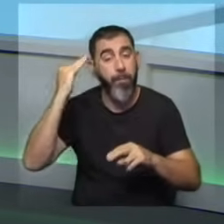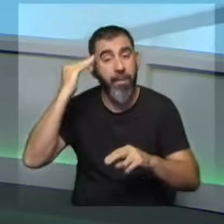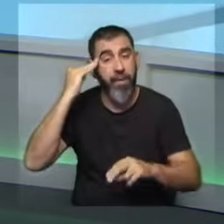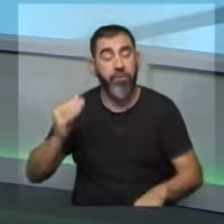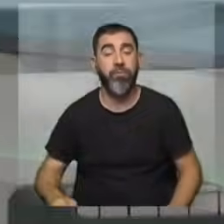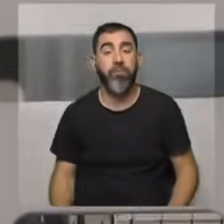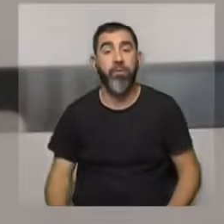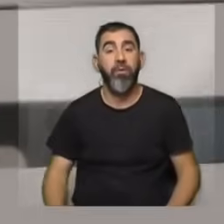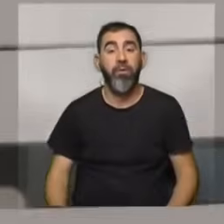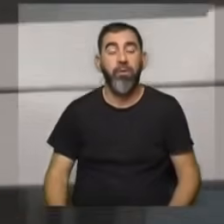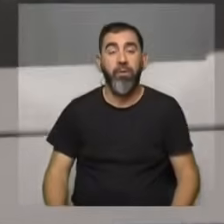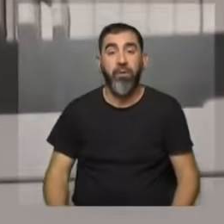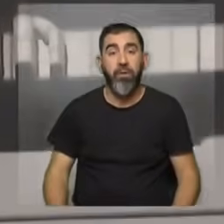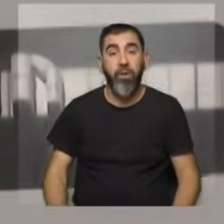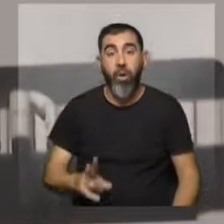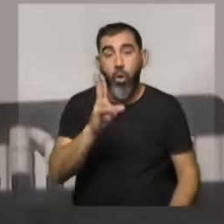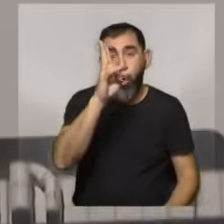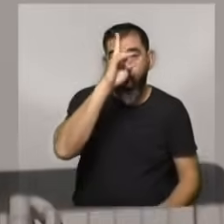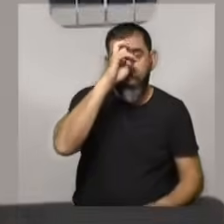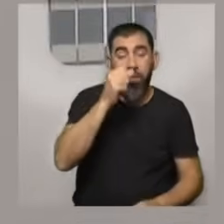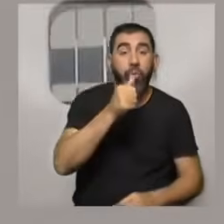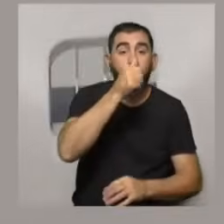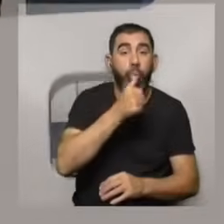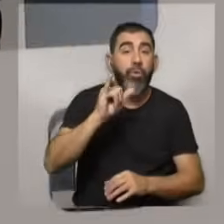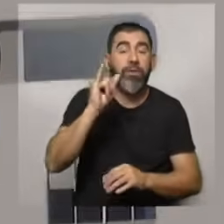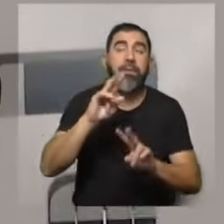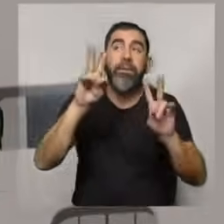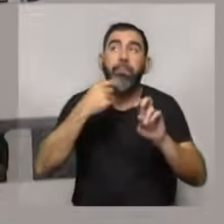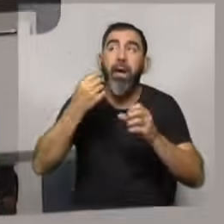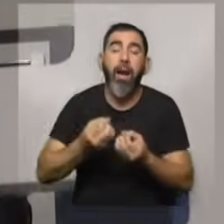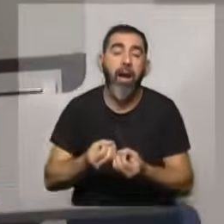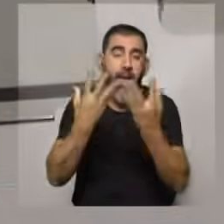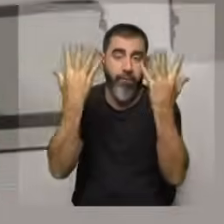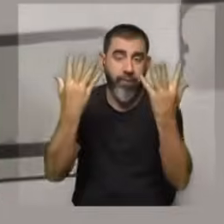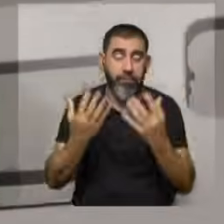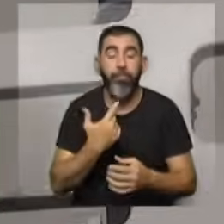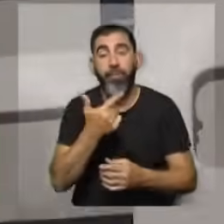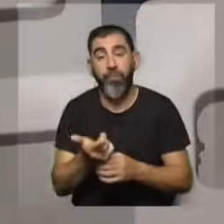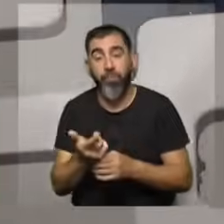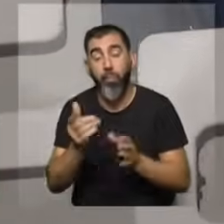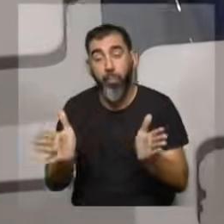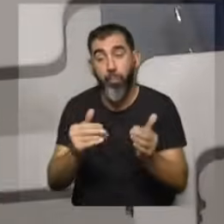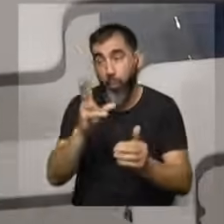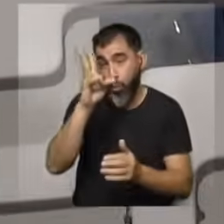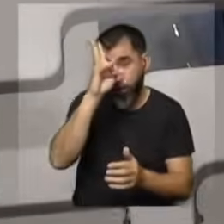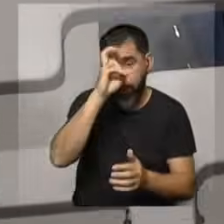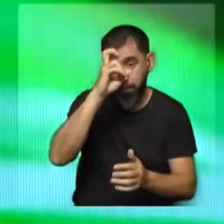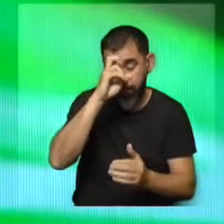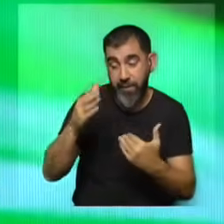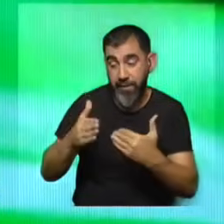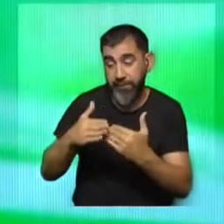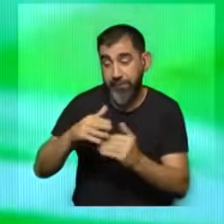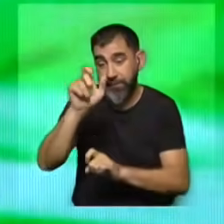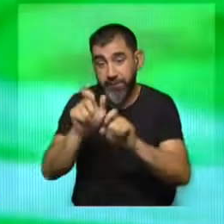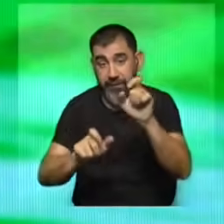mentales el hospital soluciona cuando el tema ya es grave aj Sí si nosotros tenemos policlínicas cerca de la